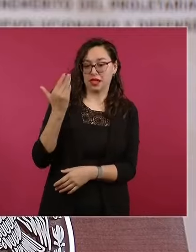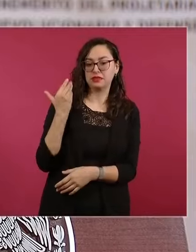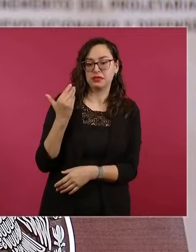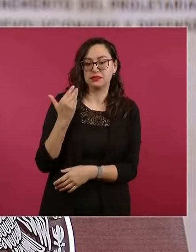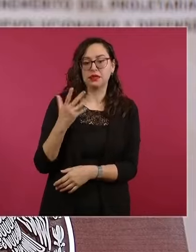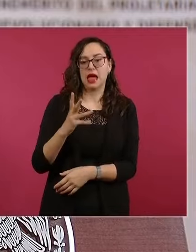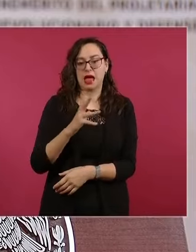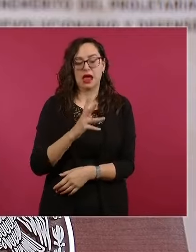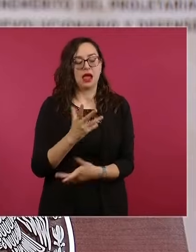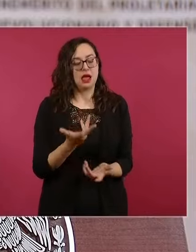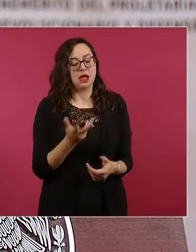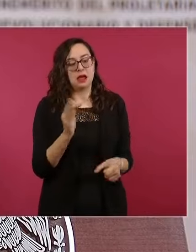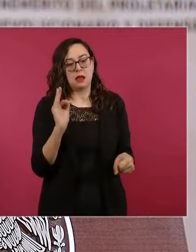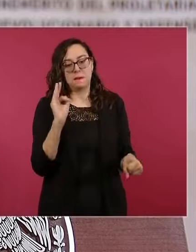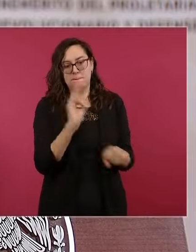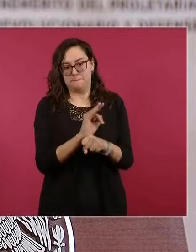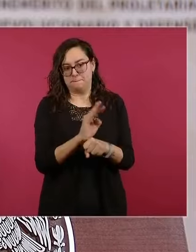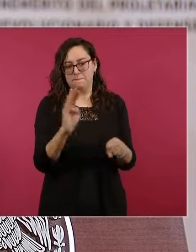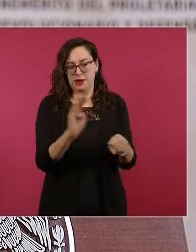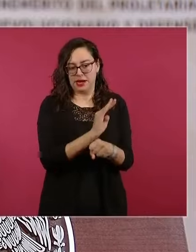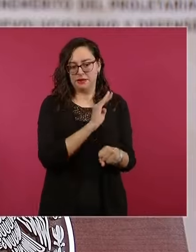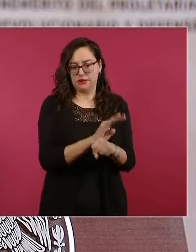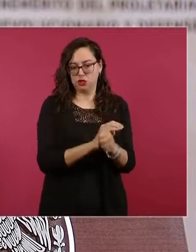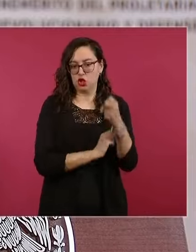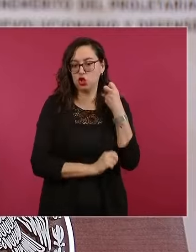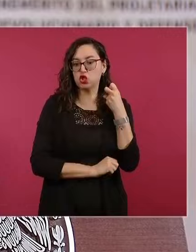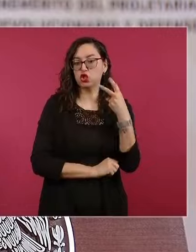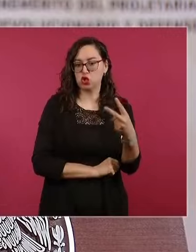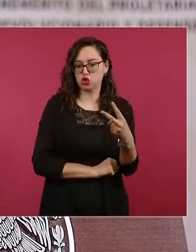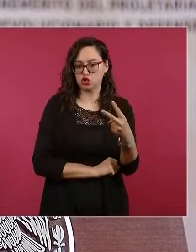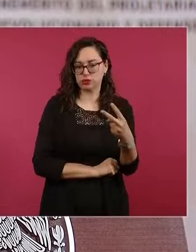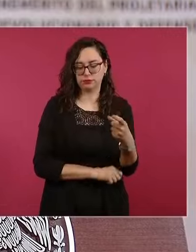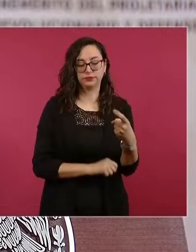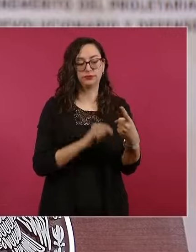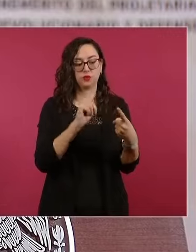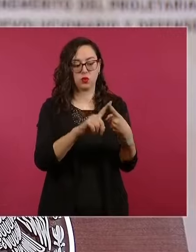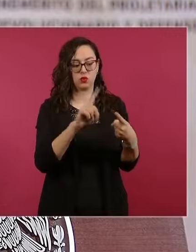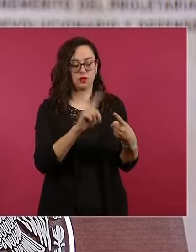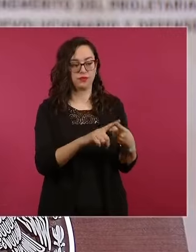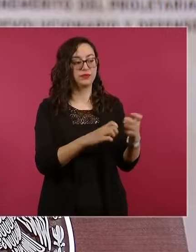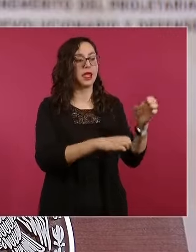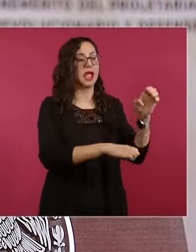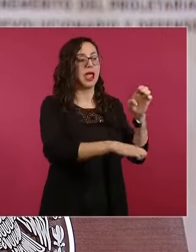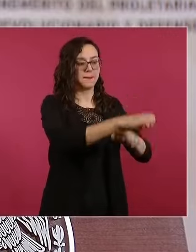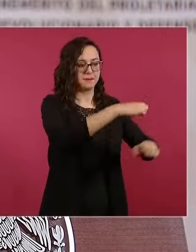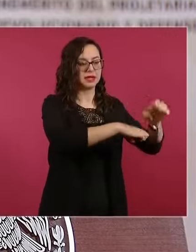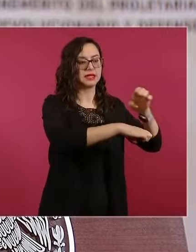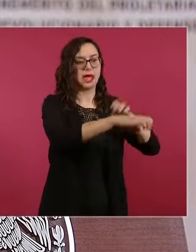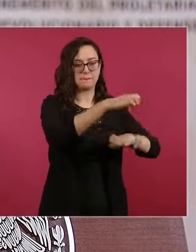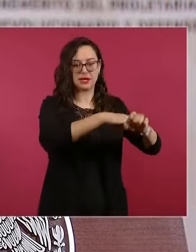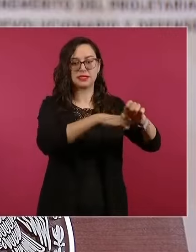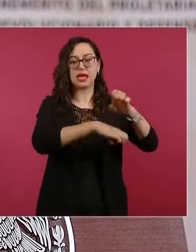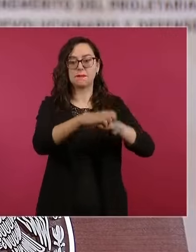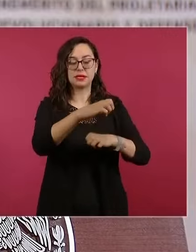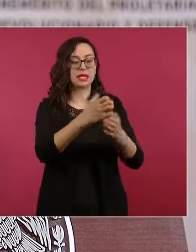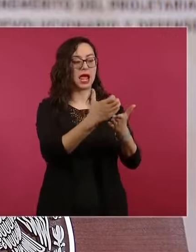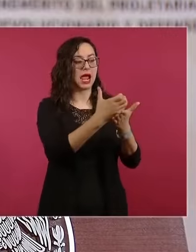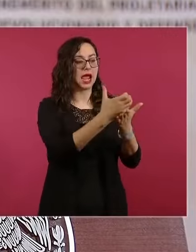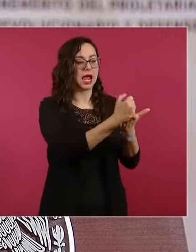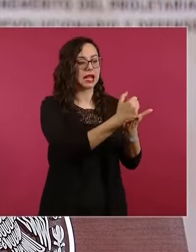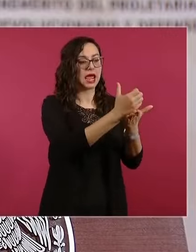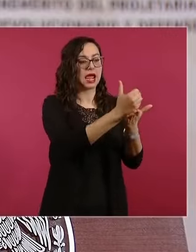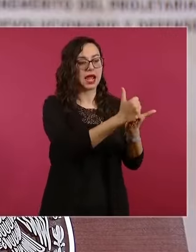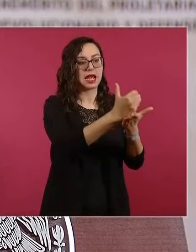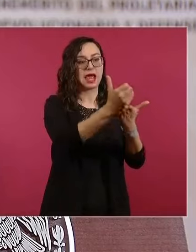otorgaba la posibilidad de sumar las ganancias y las pérdidas de un solo